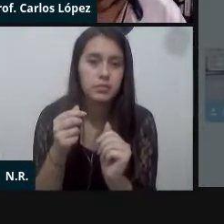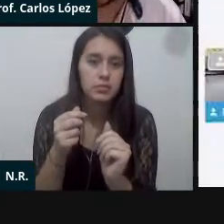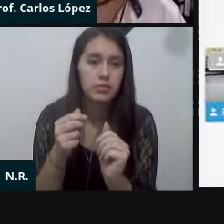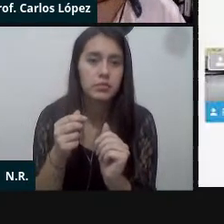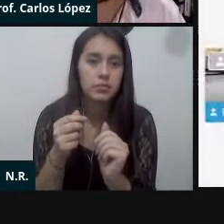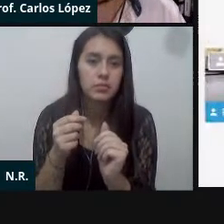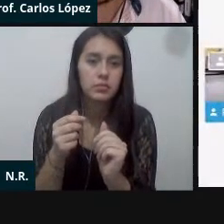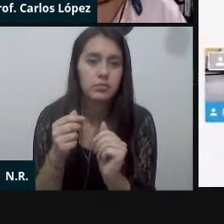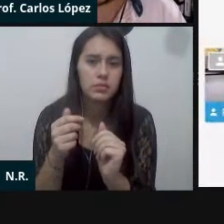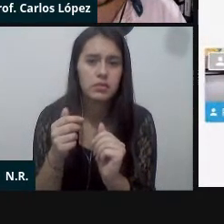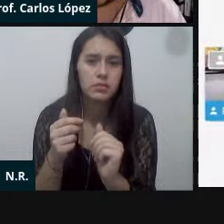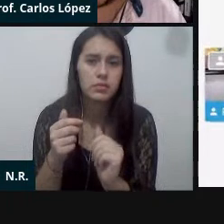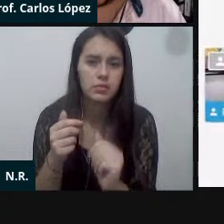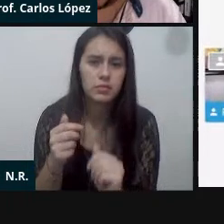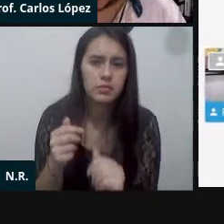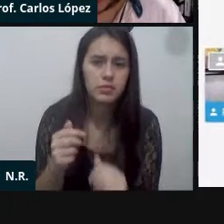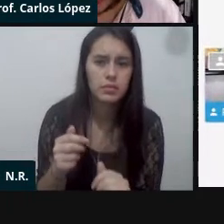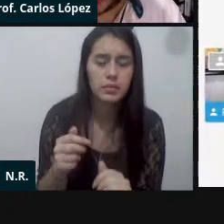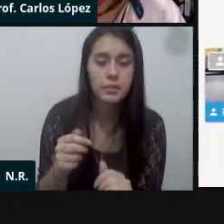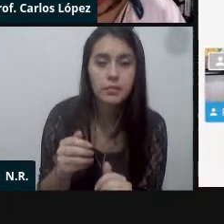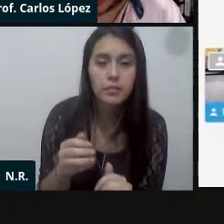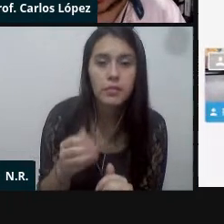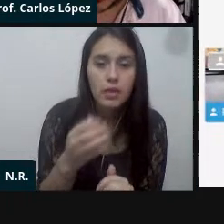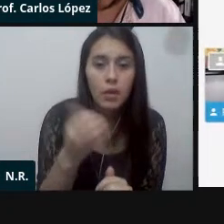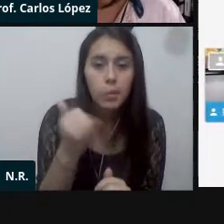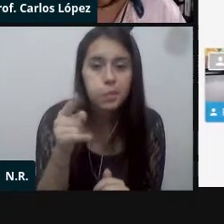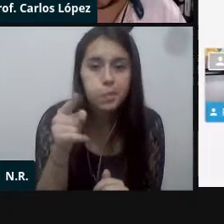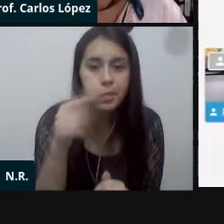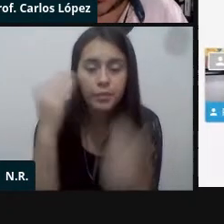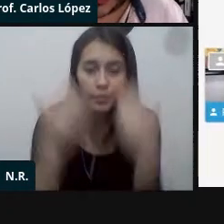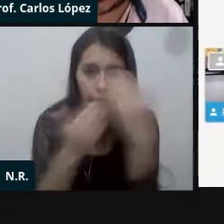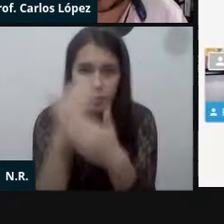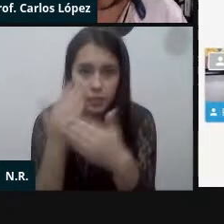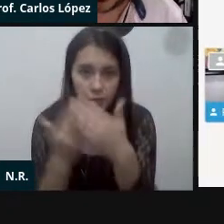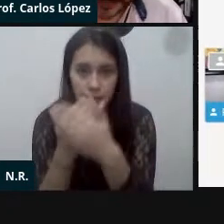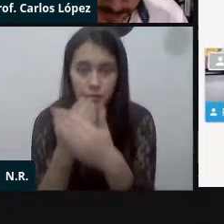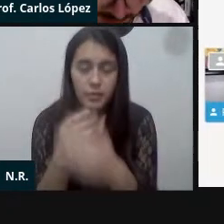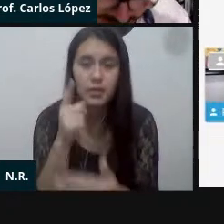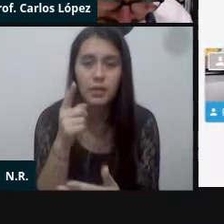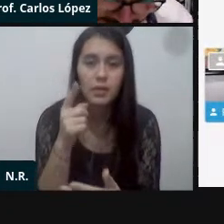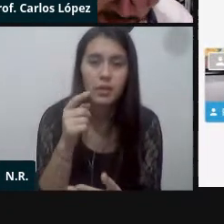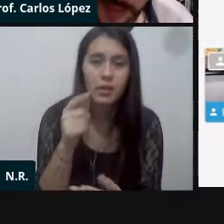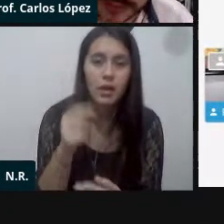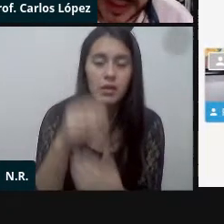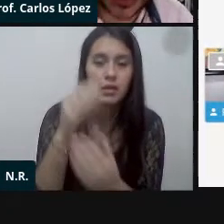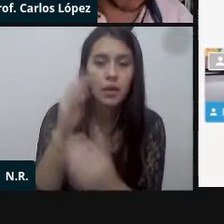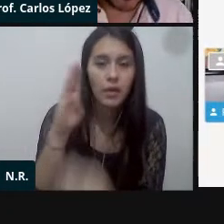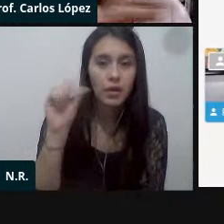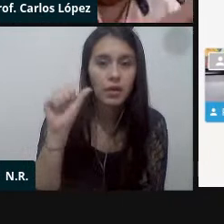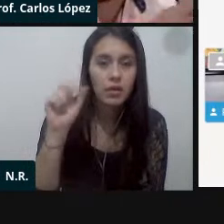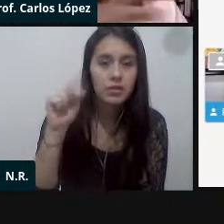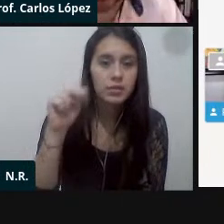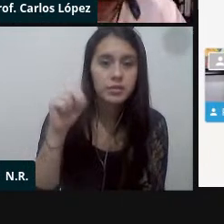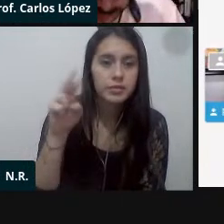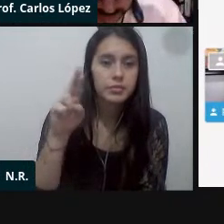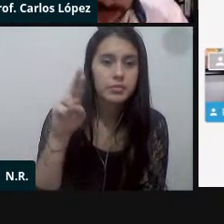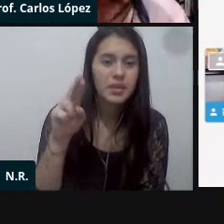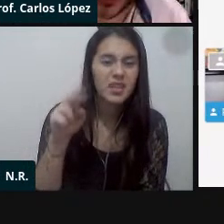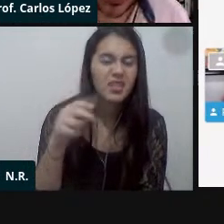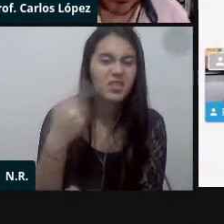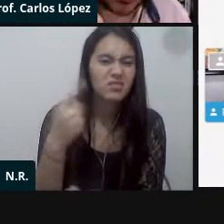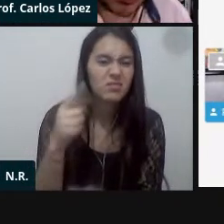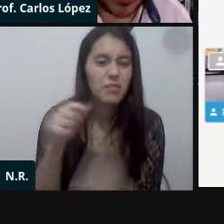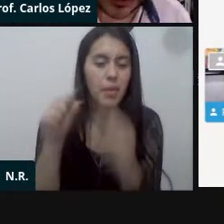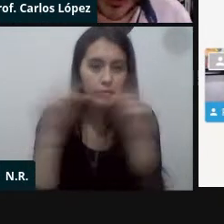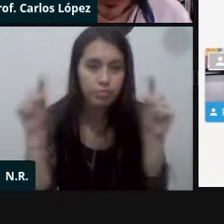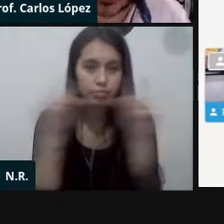perdón. Listo. Entonces aquí queda la carpeta prueba y aquí voy a crear un banner. Los banners son los letreros que ustedes pueden